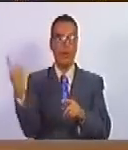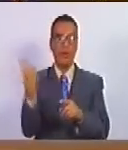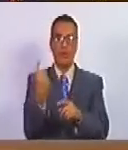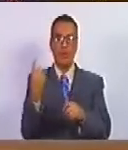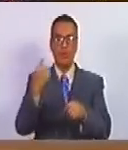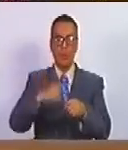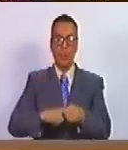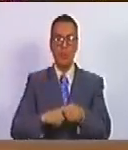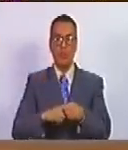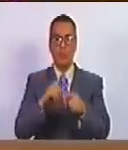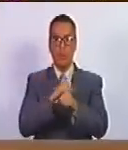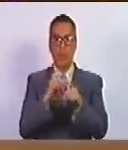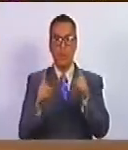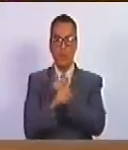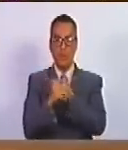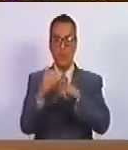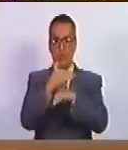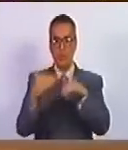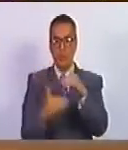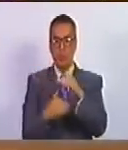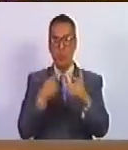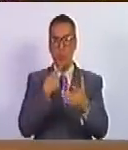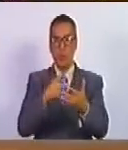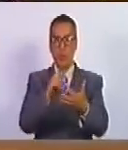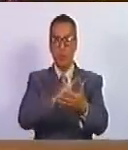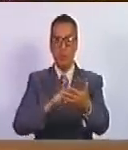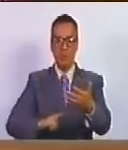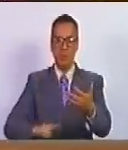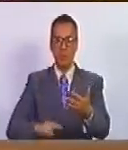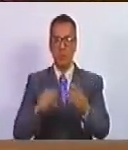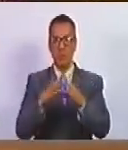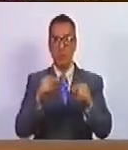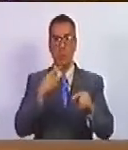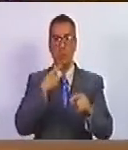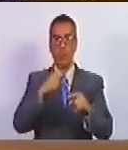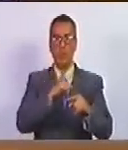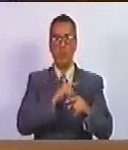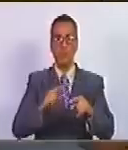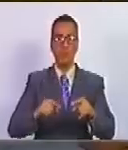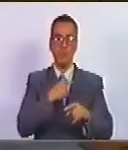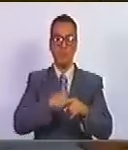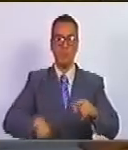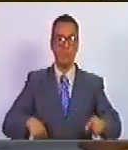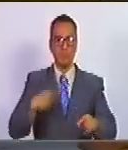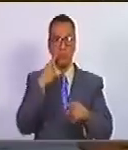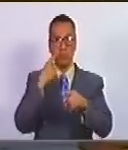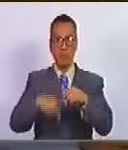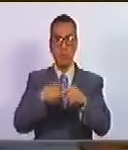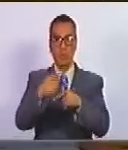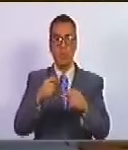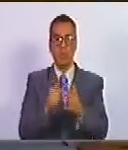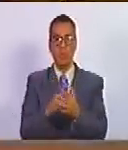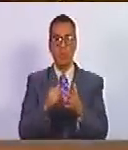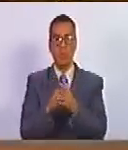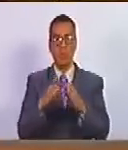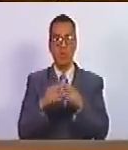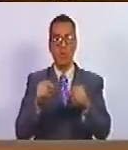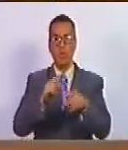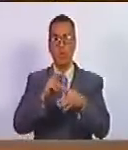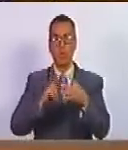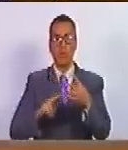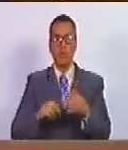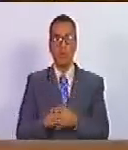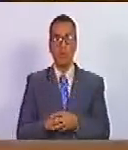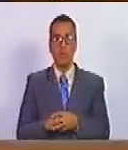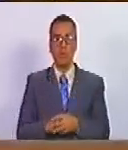ausentarse e incorporar a sus suplentes indicados en lista anexa. Es todo, ciudadano presidente. En cuenta, secretaria. Siguiente. Es todo de la cuenta,